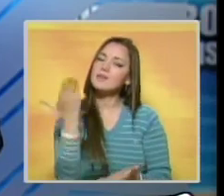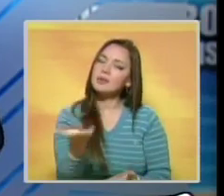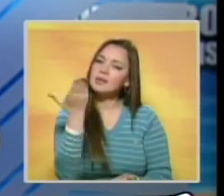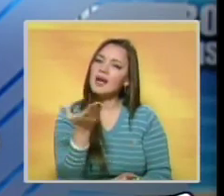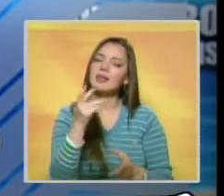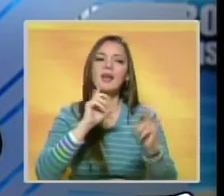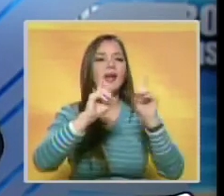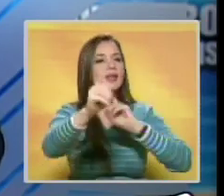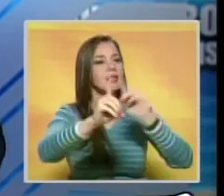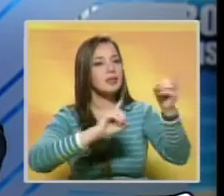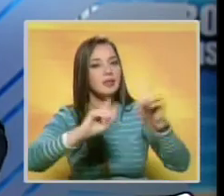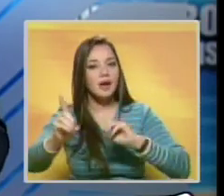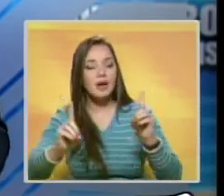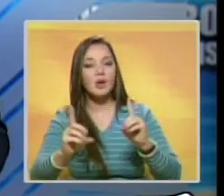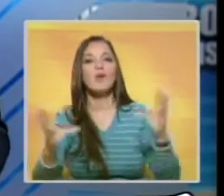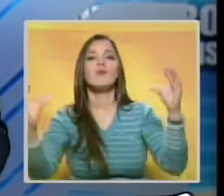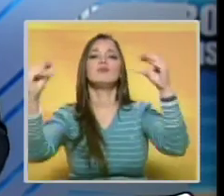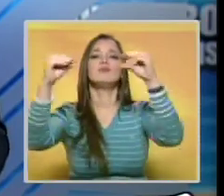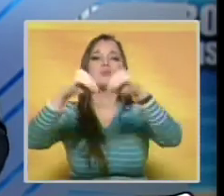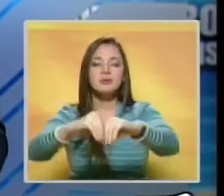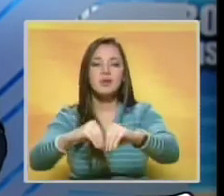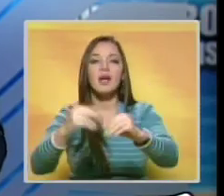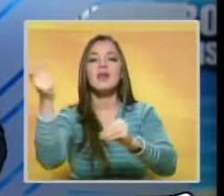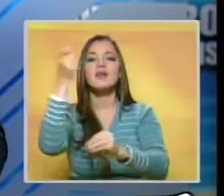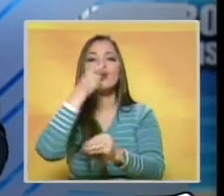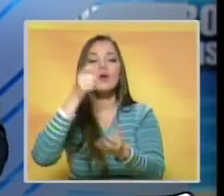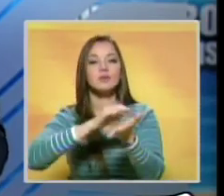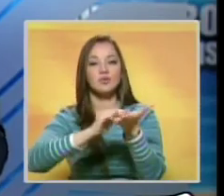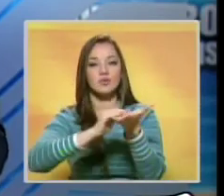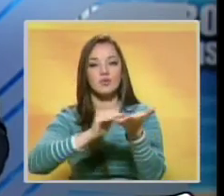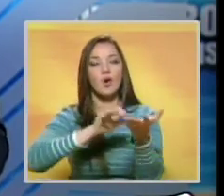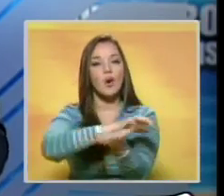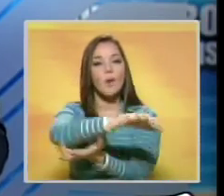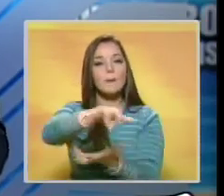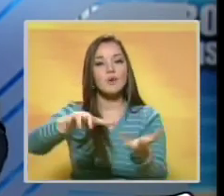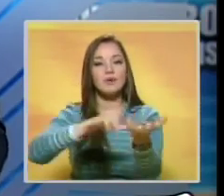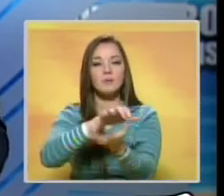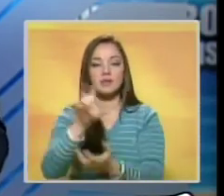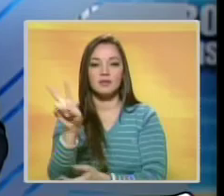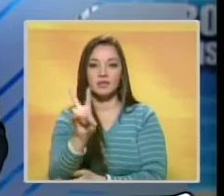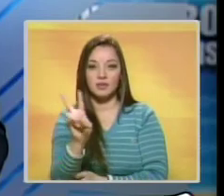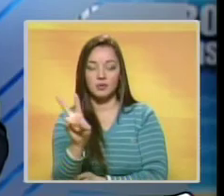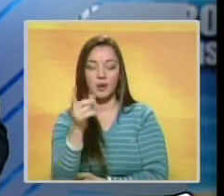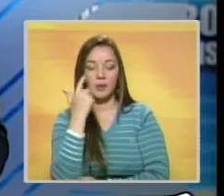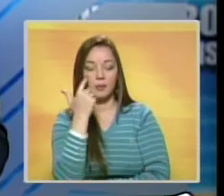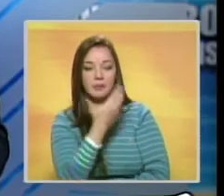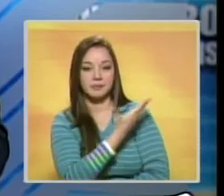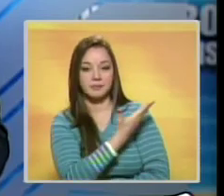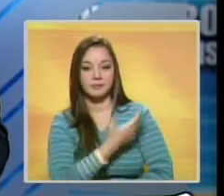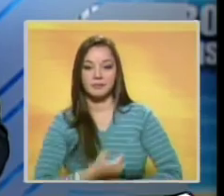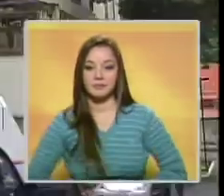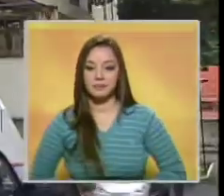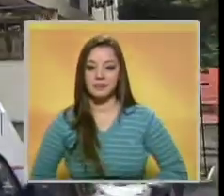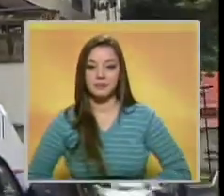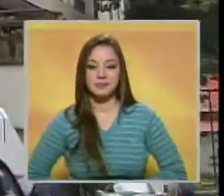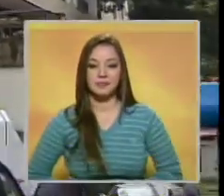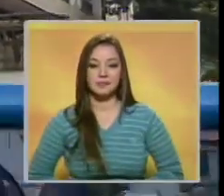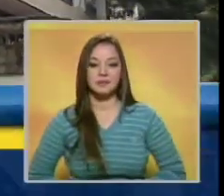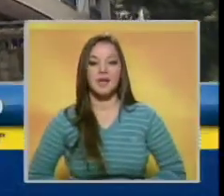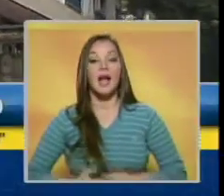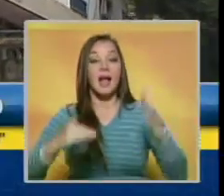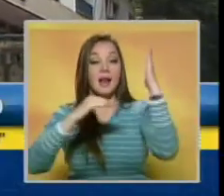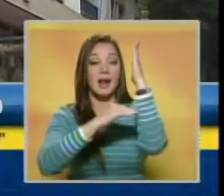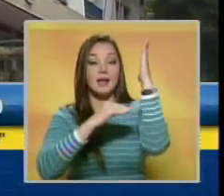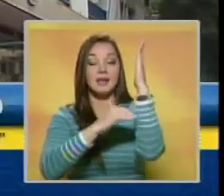para lograr la concertación y resolver los problemas que se viven en Venezuela. Maoli Aldana con la información. La